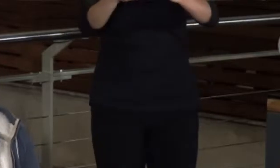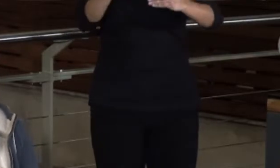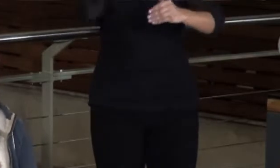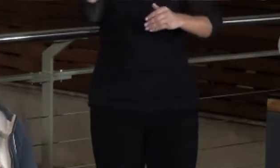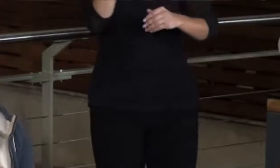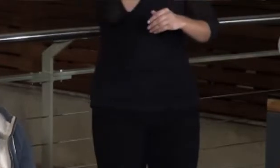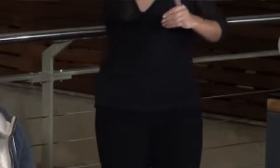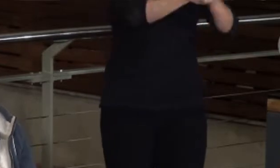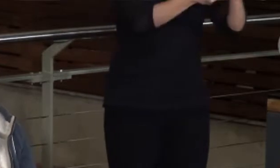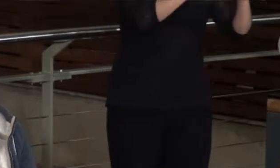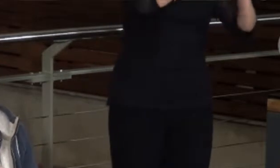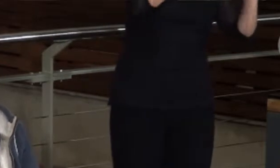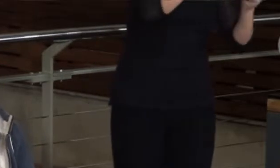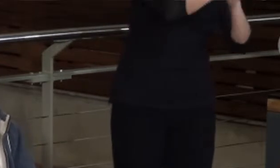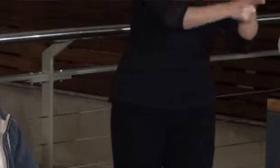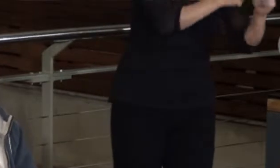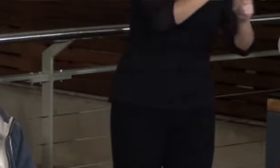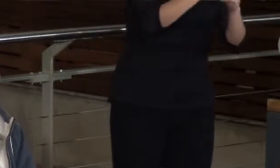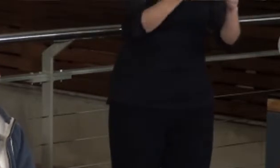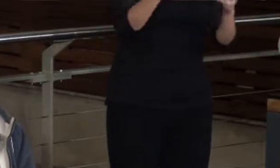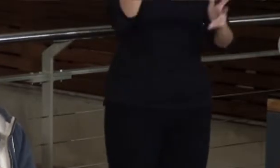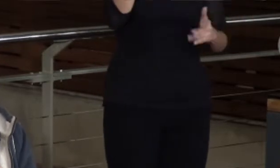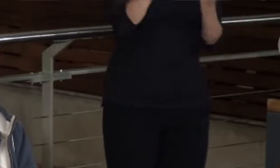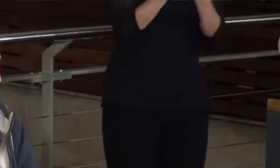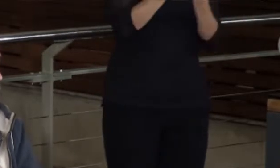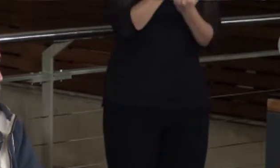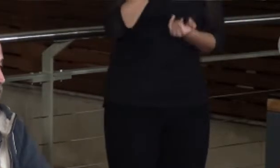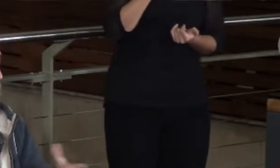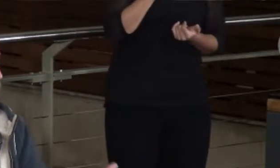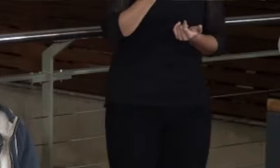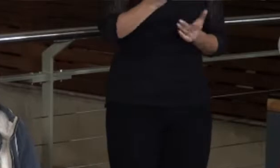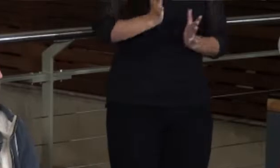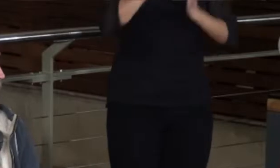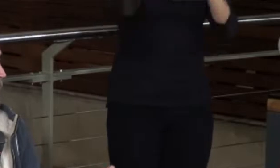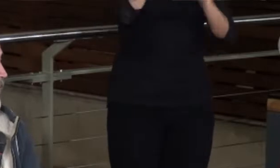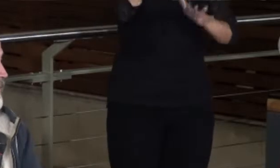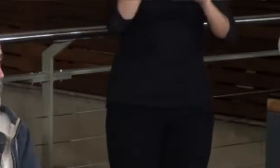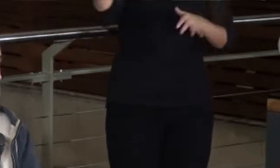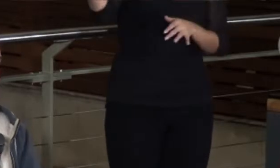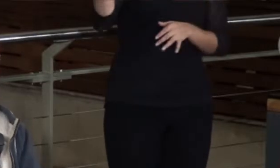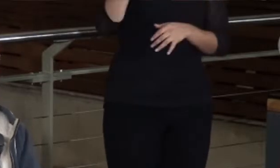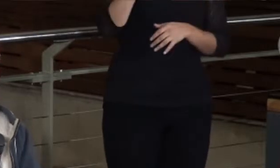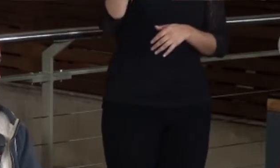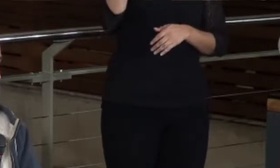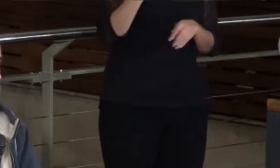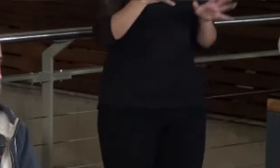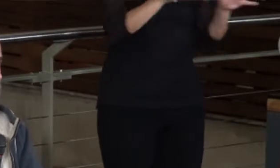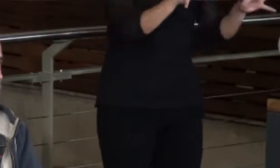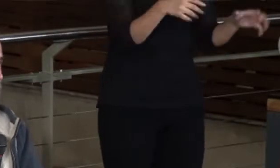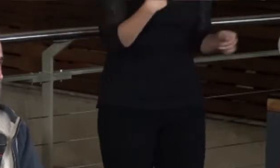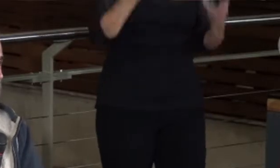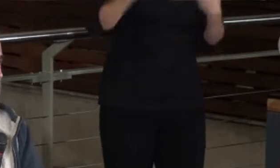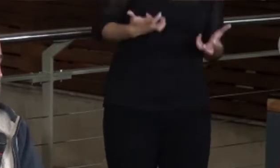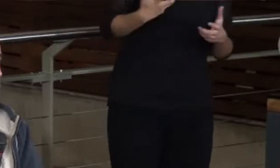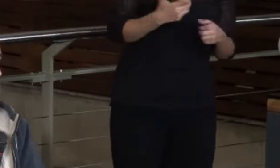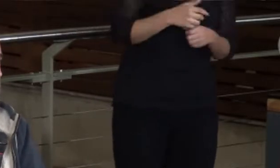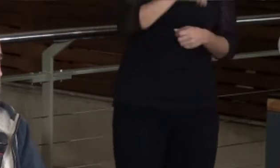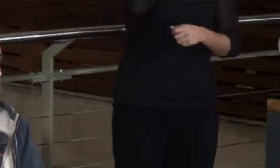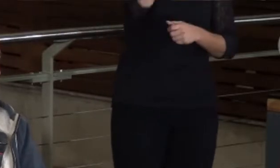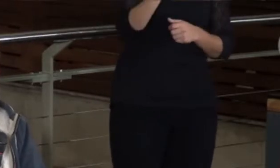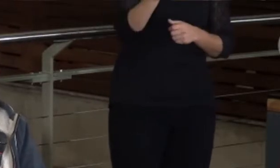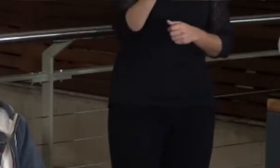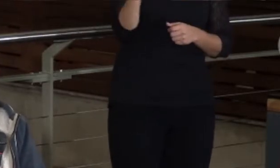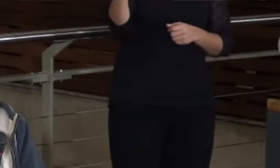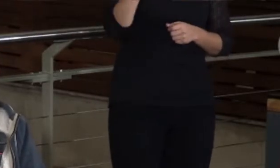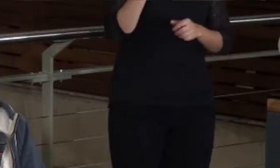alguna vez me pidió así por sorpresa incluso que me va a pillar por sorpresa en algunos aspectos pero a mí